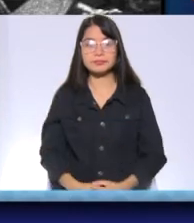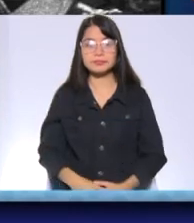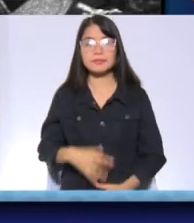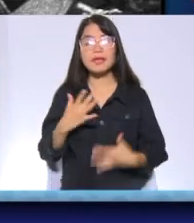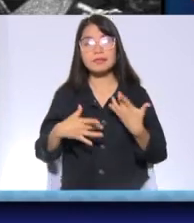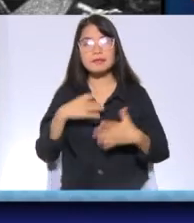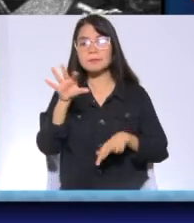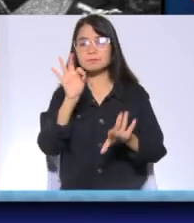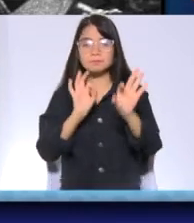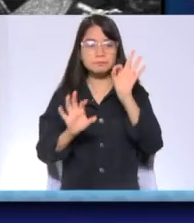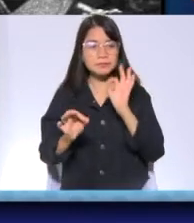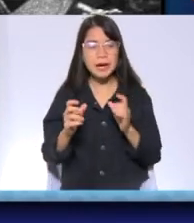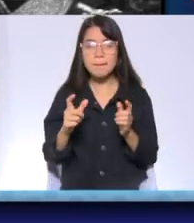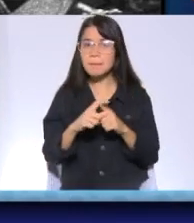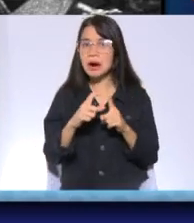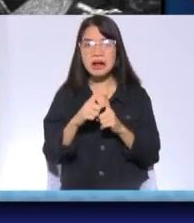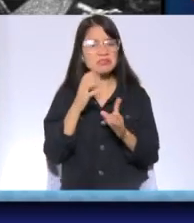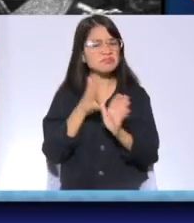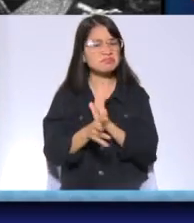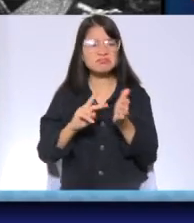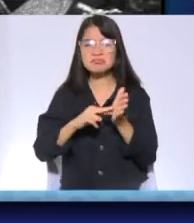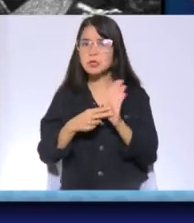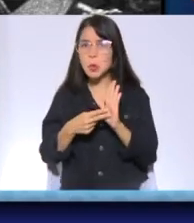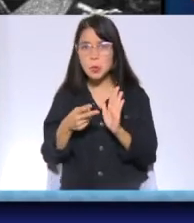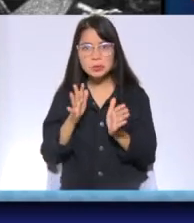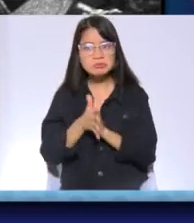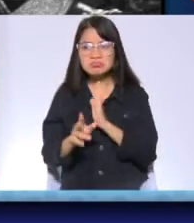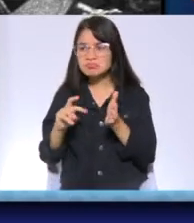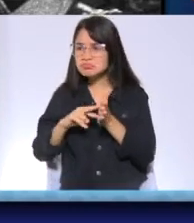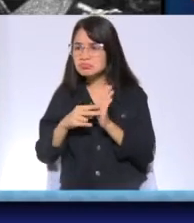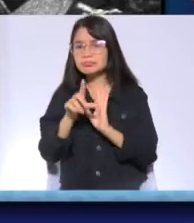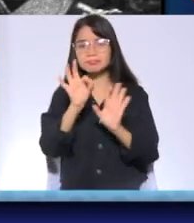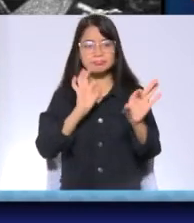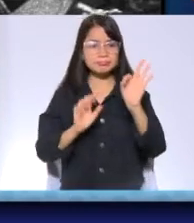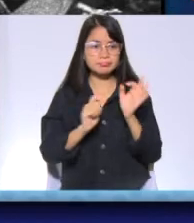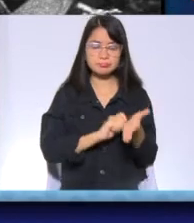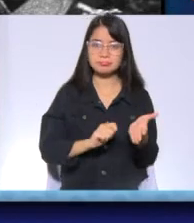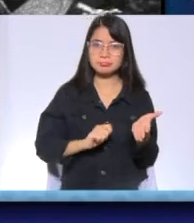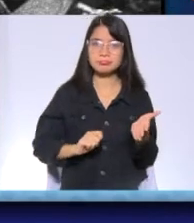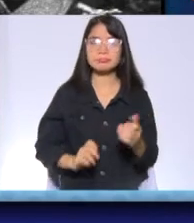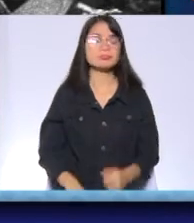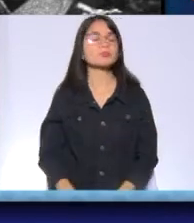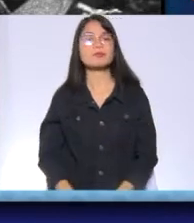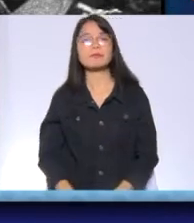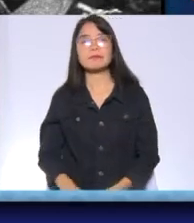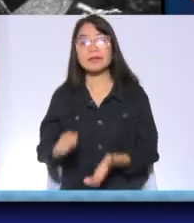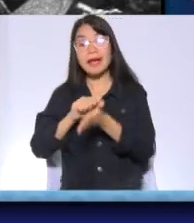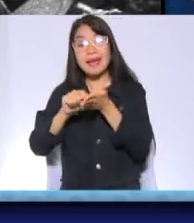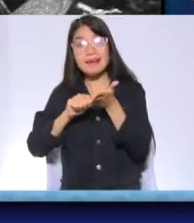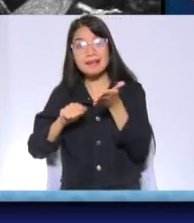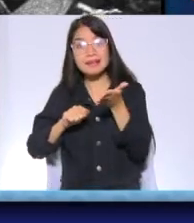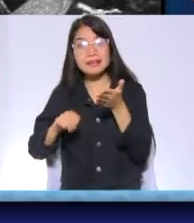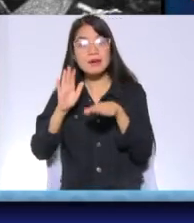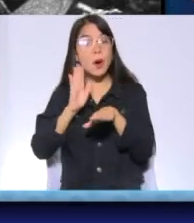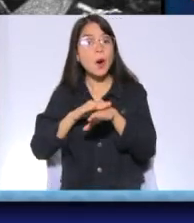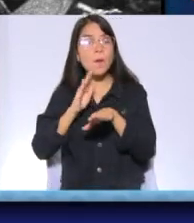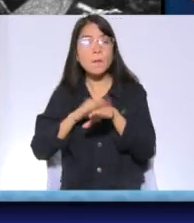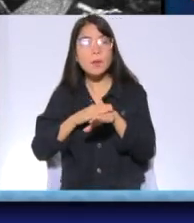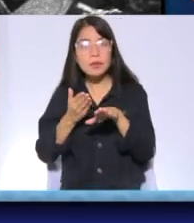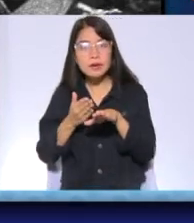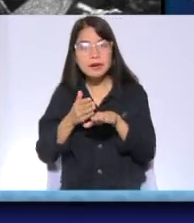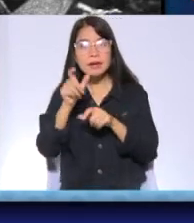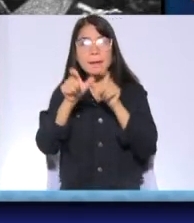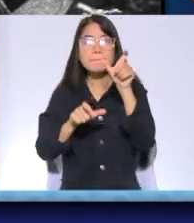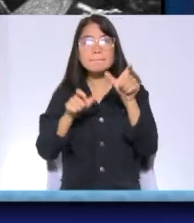desconocidas. Y dos, elabore un texto argumentativo donde explique con razonamientos por qué los de la estación del tren ocultaban